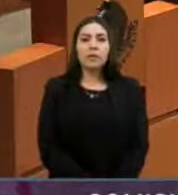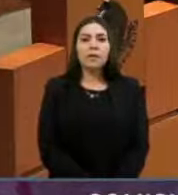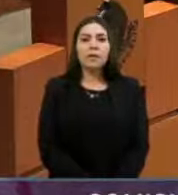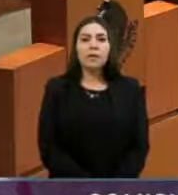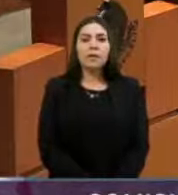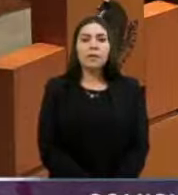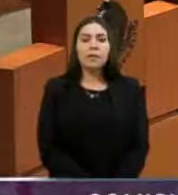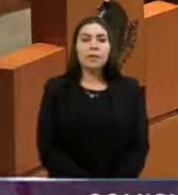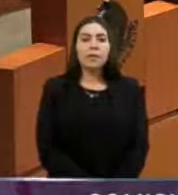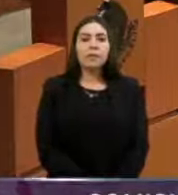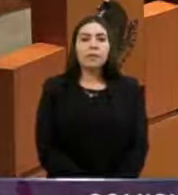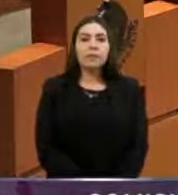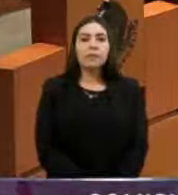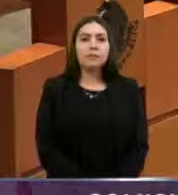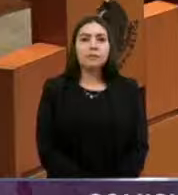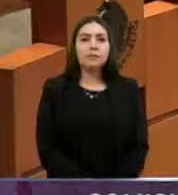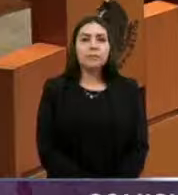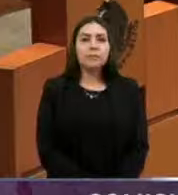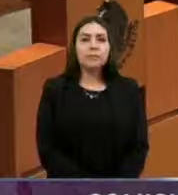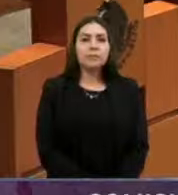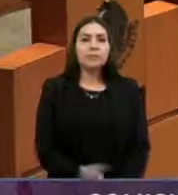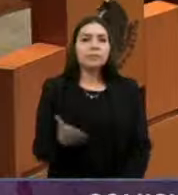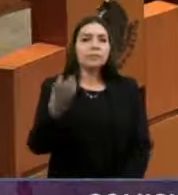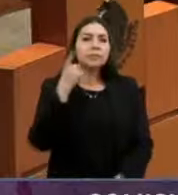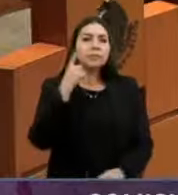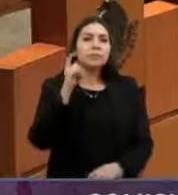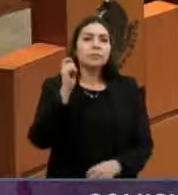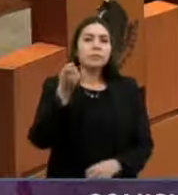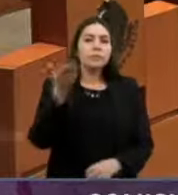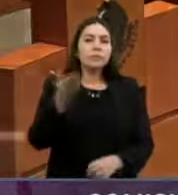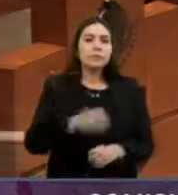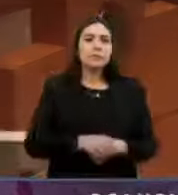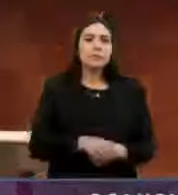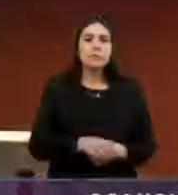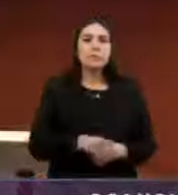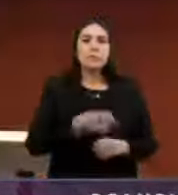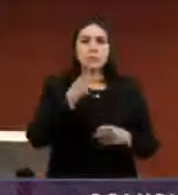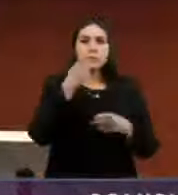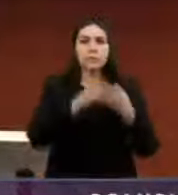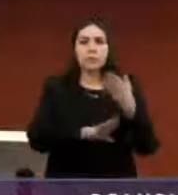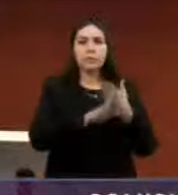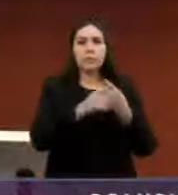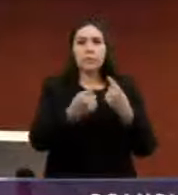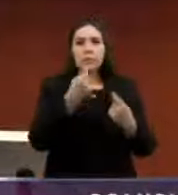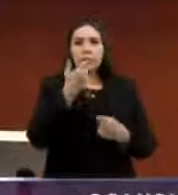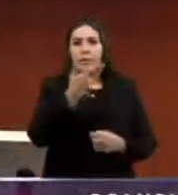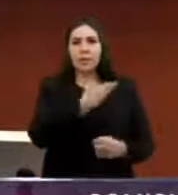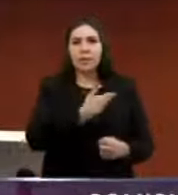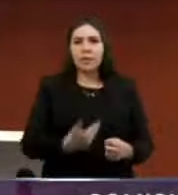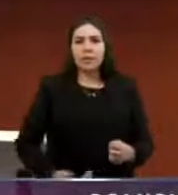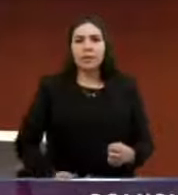¿Con qué objeto, diputada? Por alusiones, presidenta.